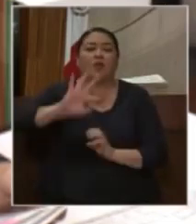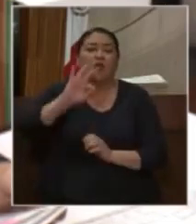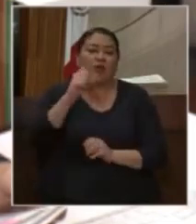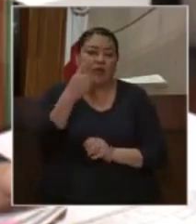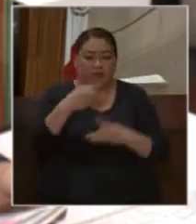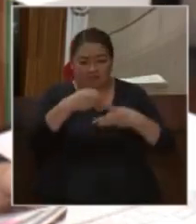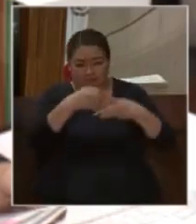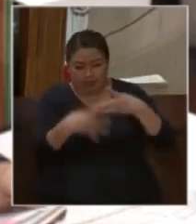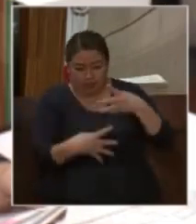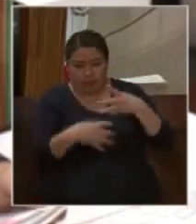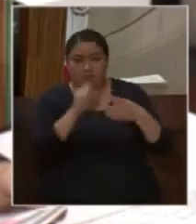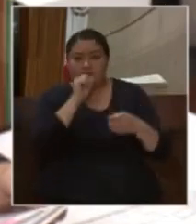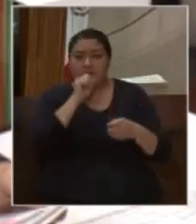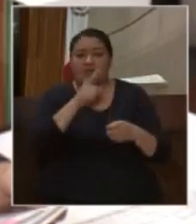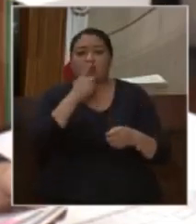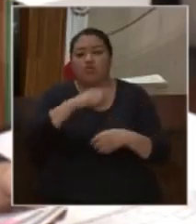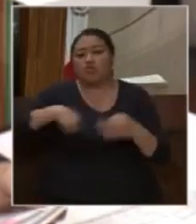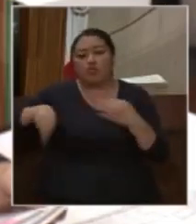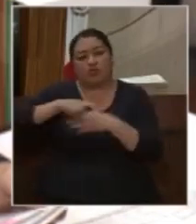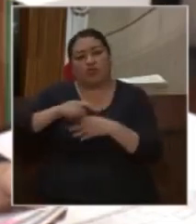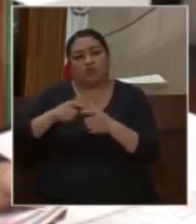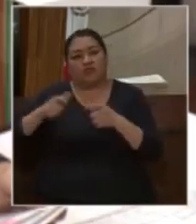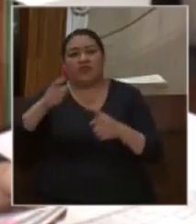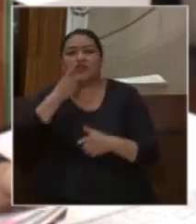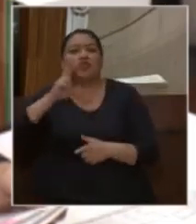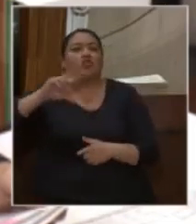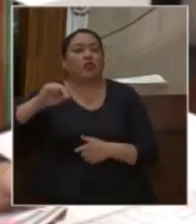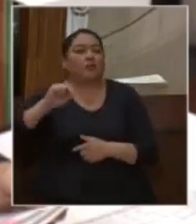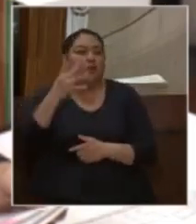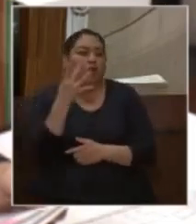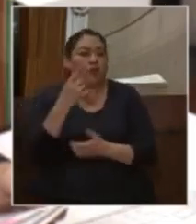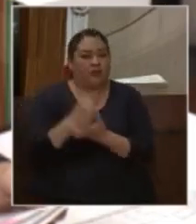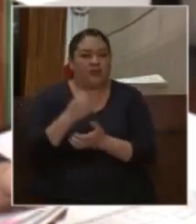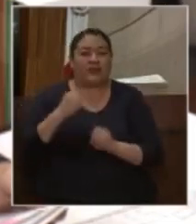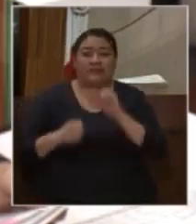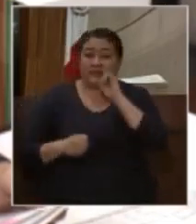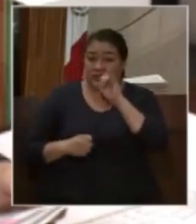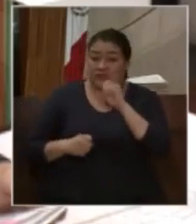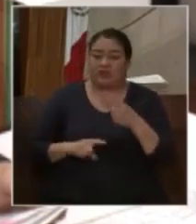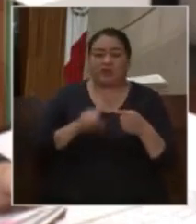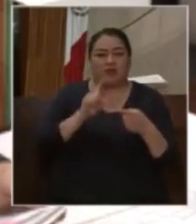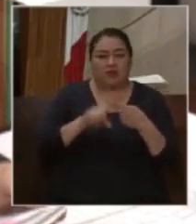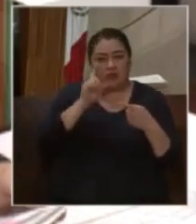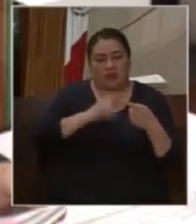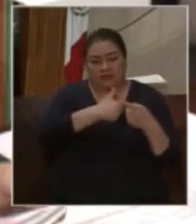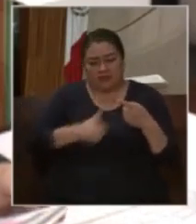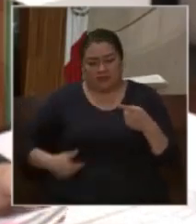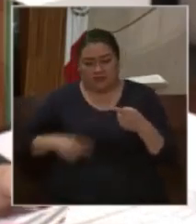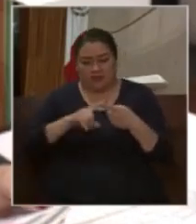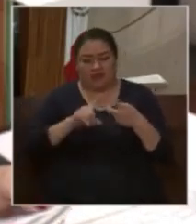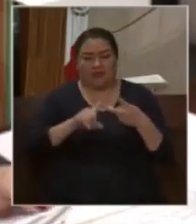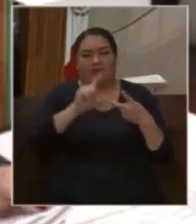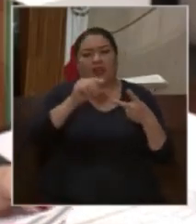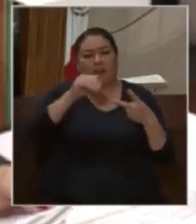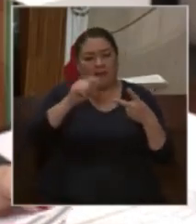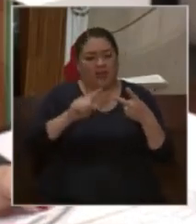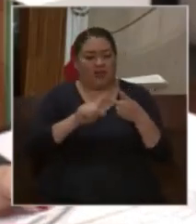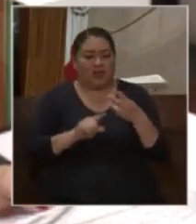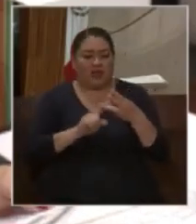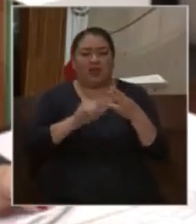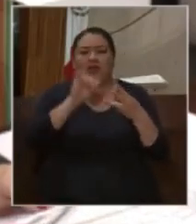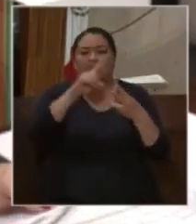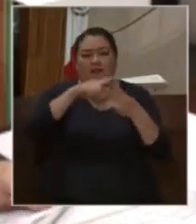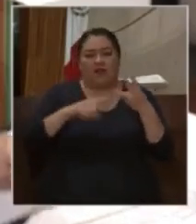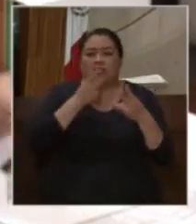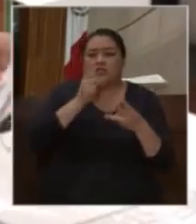1041 y sus acumulados, fue rechazado por una mayoría de 4 votos, con los votos a favor de usted, Presidenta, y de los magistrados Felipe de la Mata Pizaña e